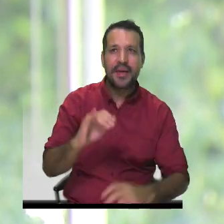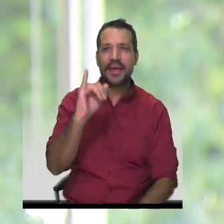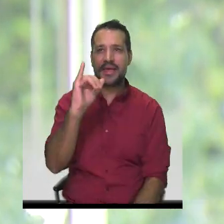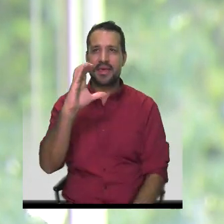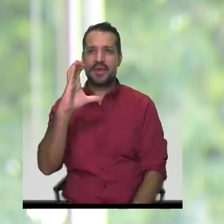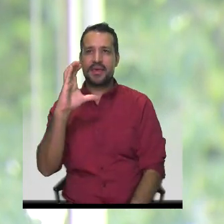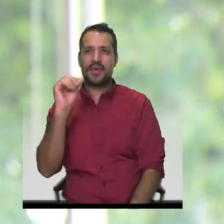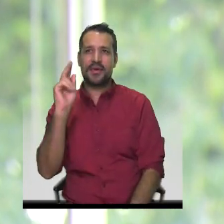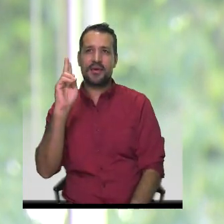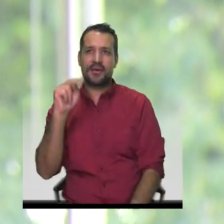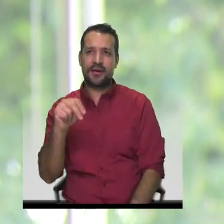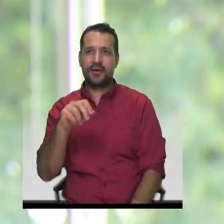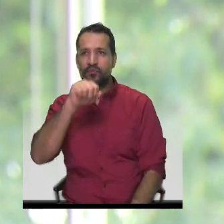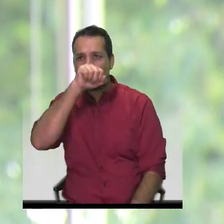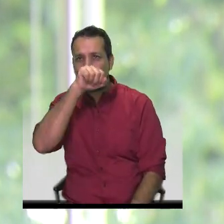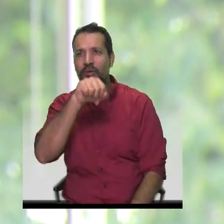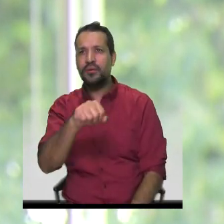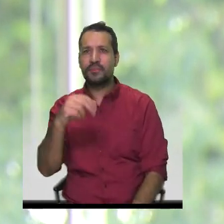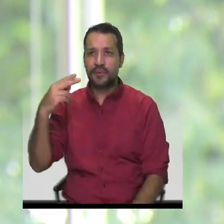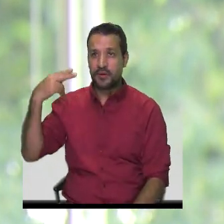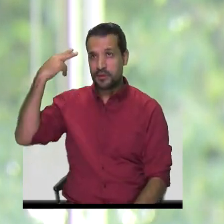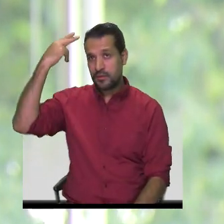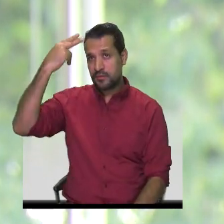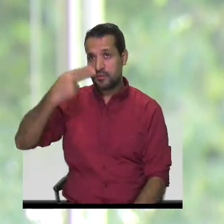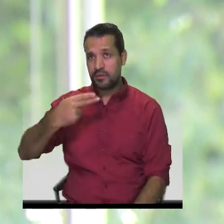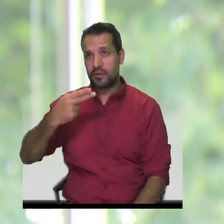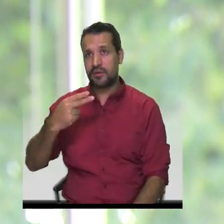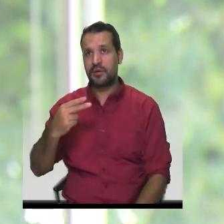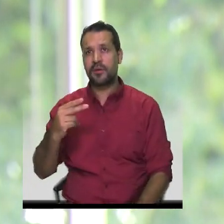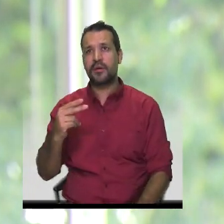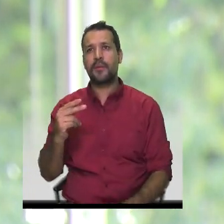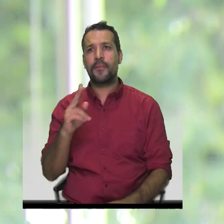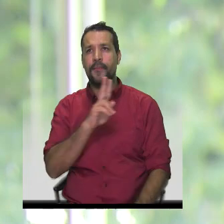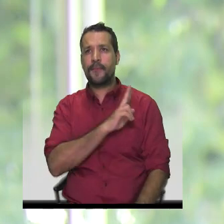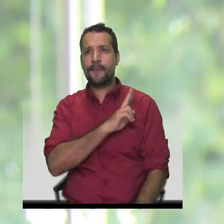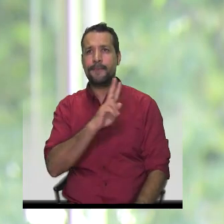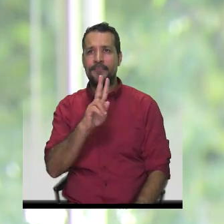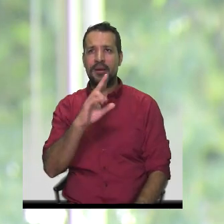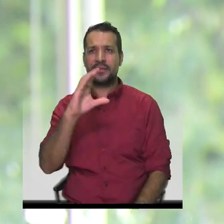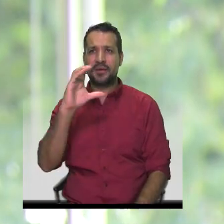de Patrimonio e Historia, que el Valle del Cartama, esos municipios donde yo habito,